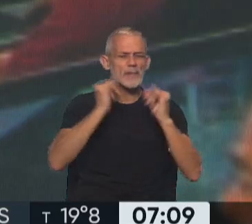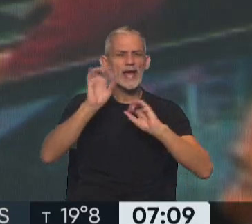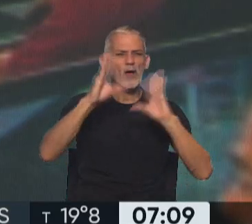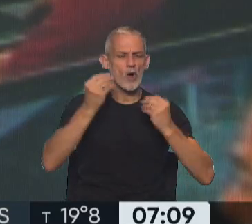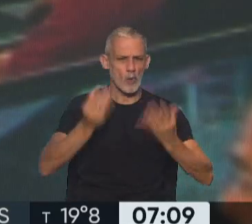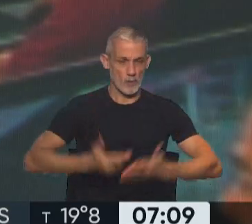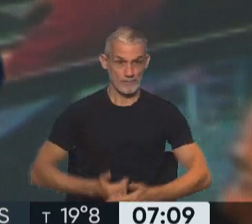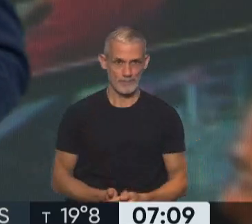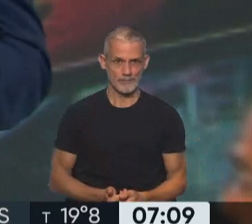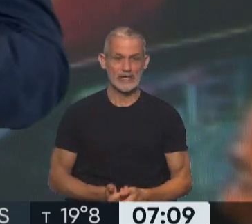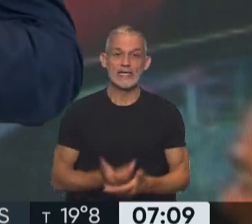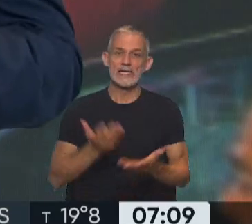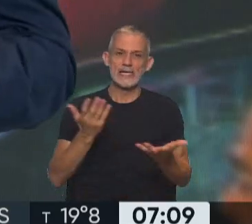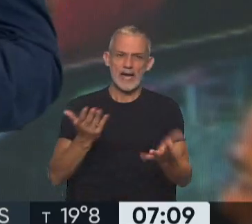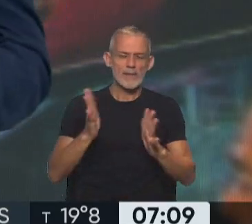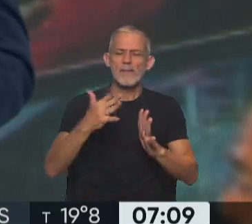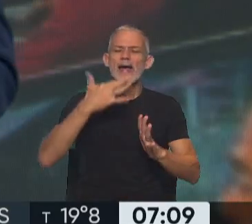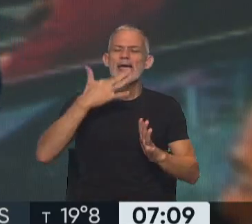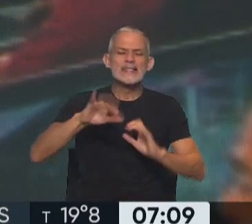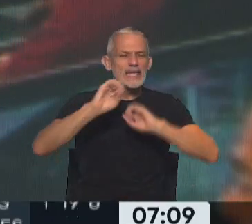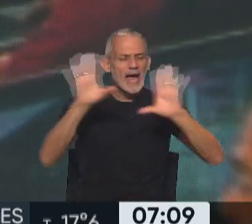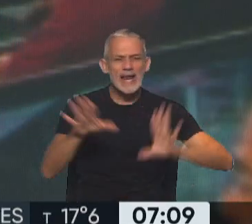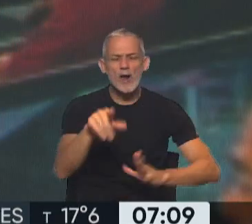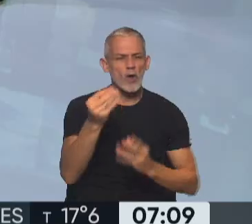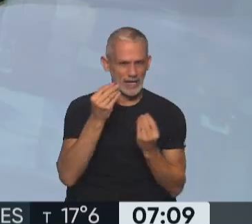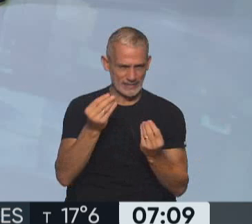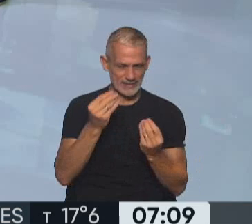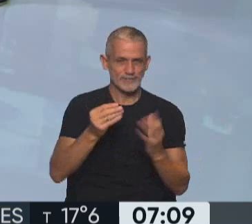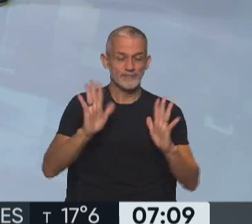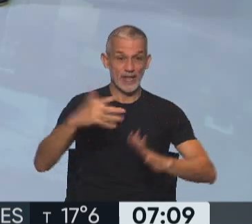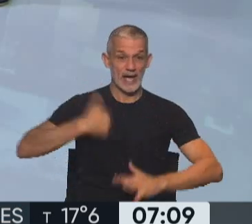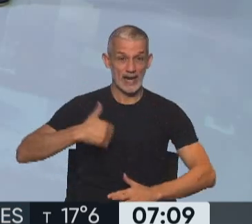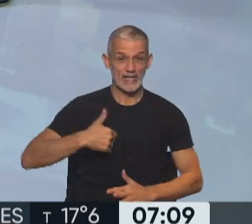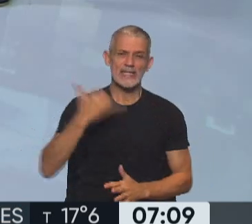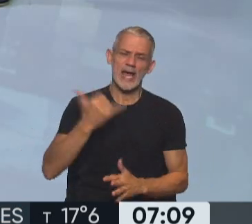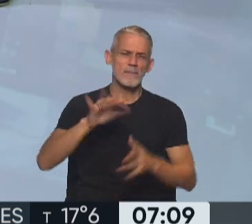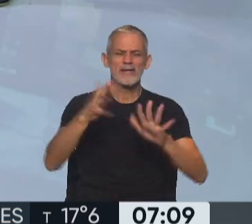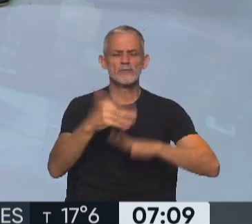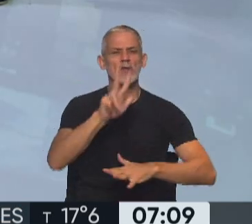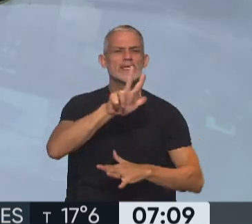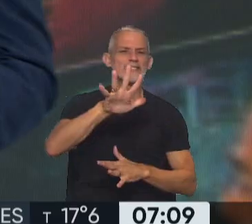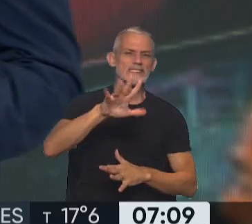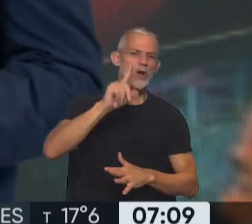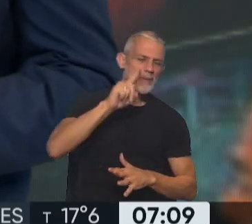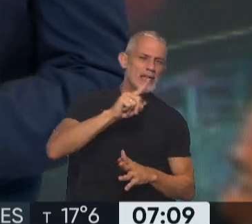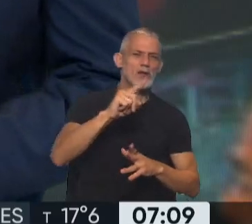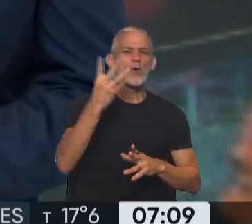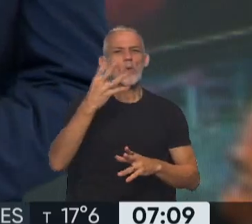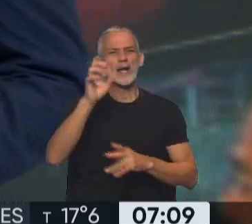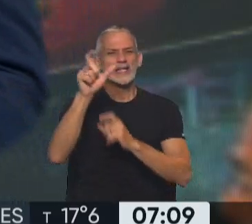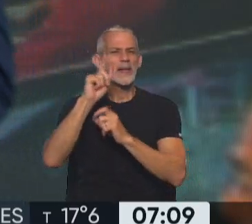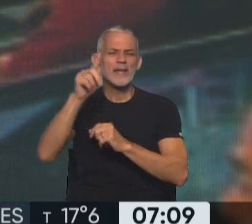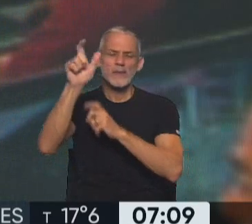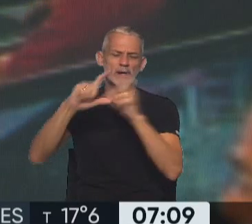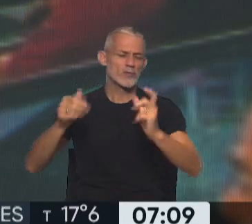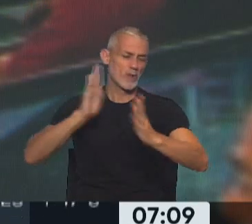Buen día. Lo que tenemos para que se entienda de qué estamos hablando. En la Argentina hay entre 35.000 y 45.000 prófugos.